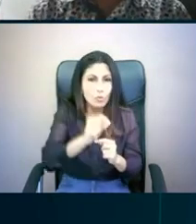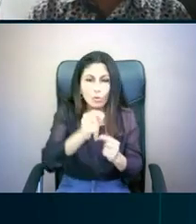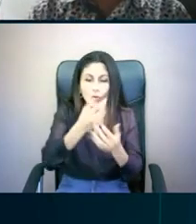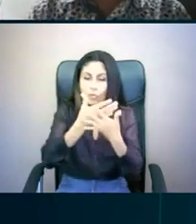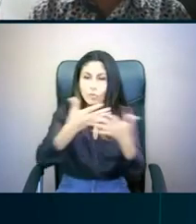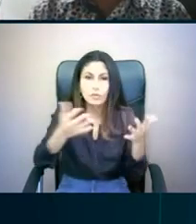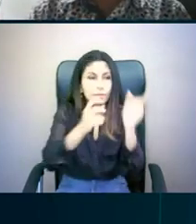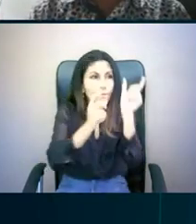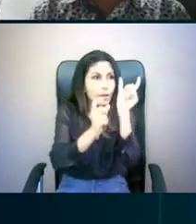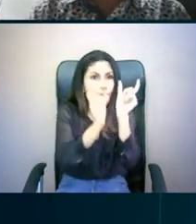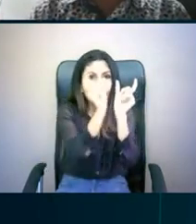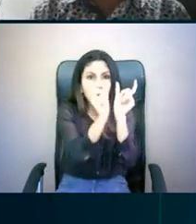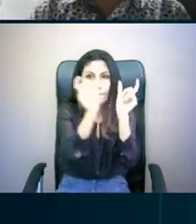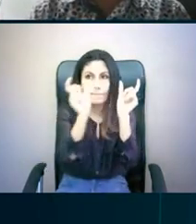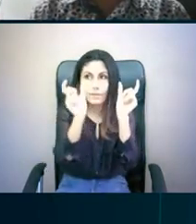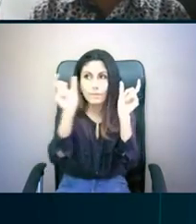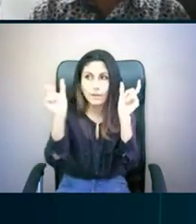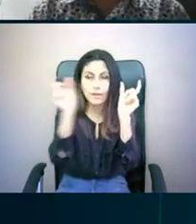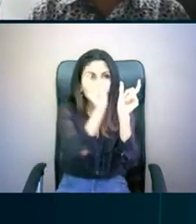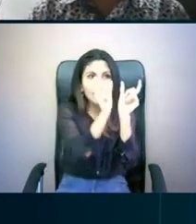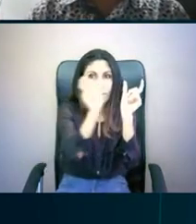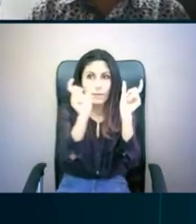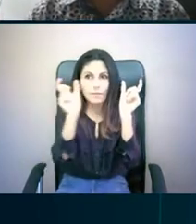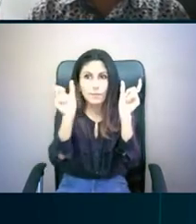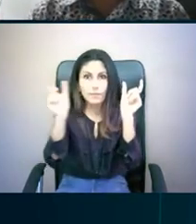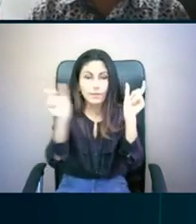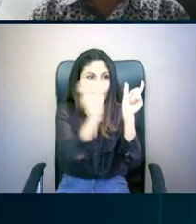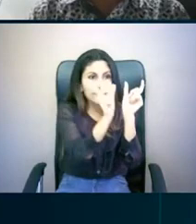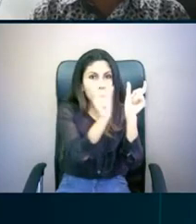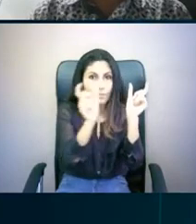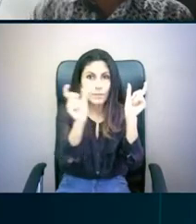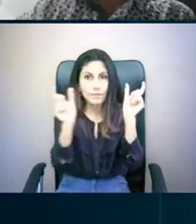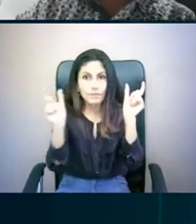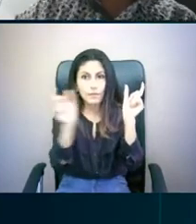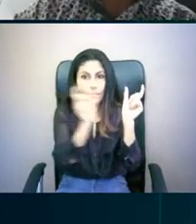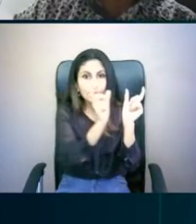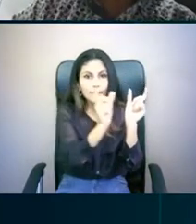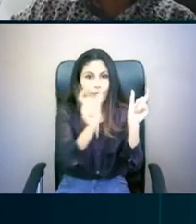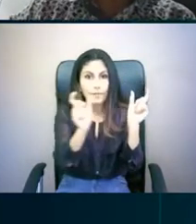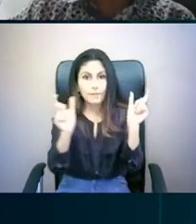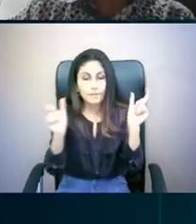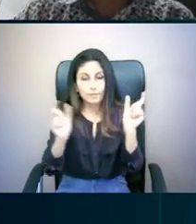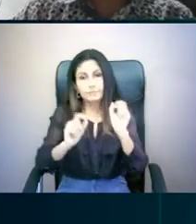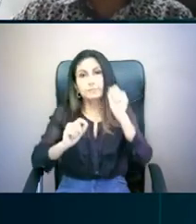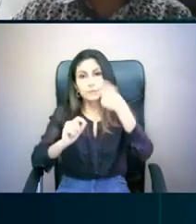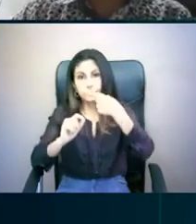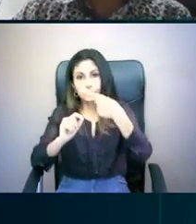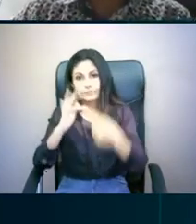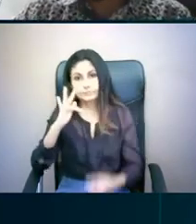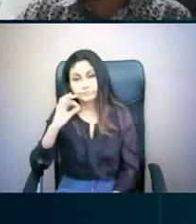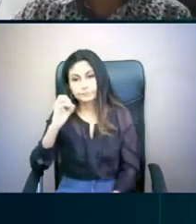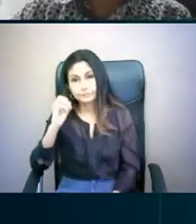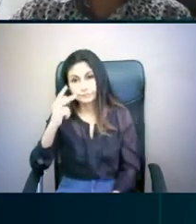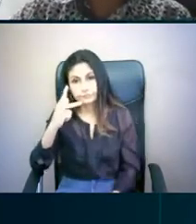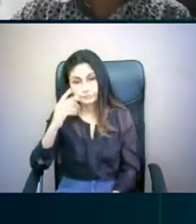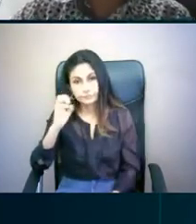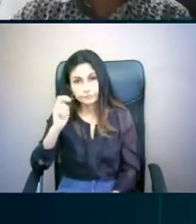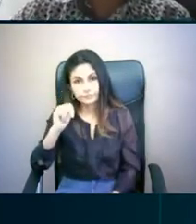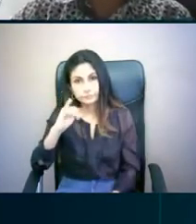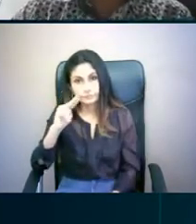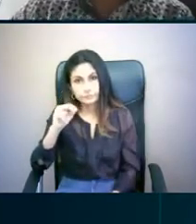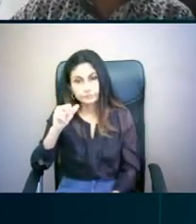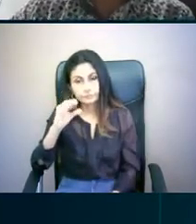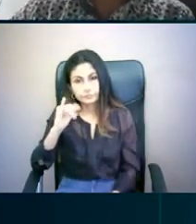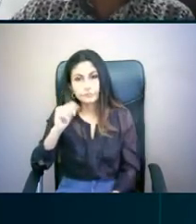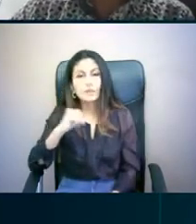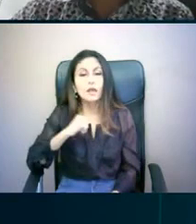texto en términos de palabras compuestas en una oración. Ese, digamos, es el primer paso. Se llama la tokenización. Hay un algoritmo que lo